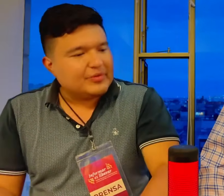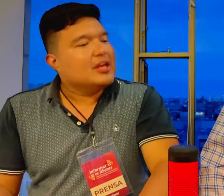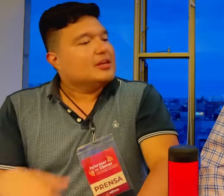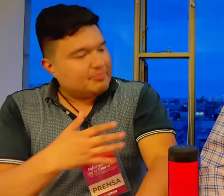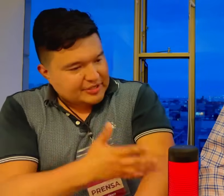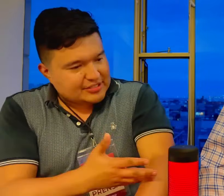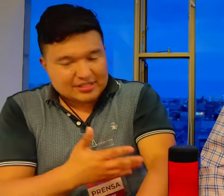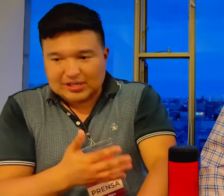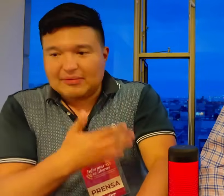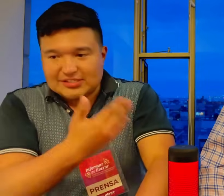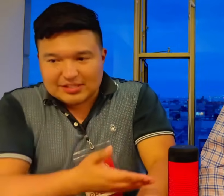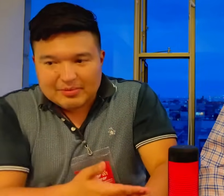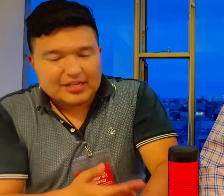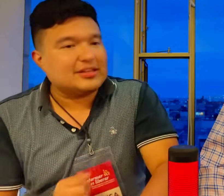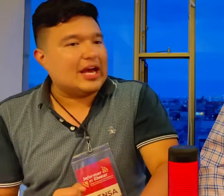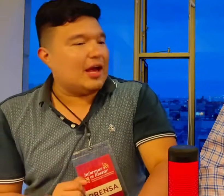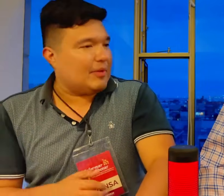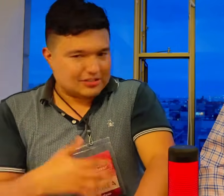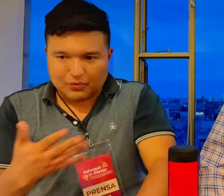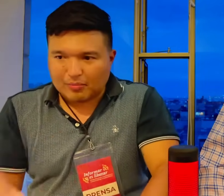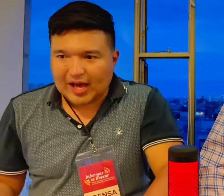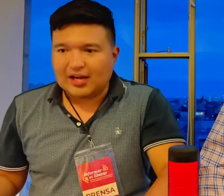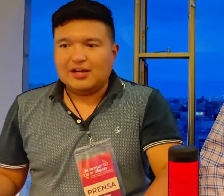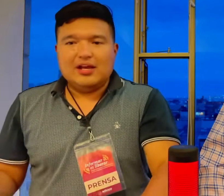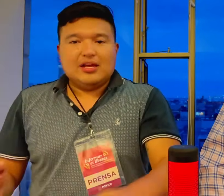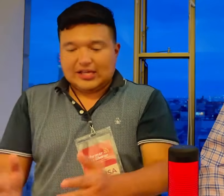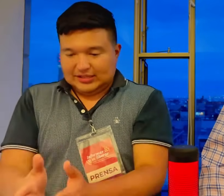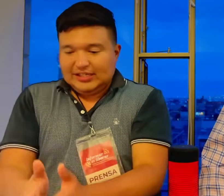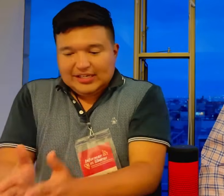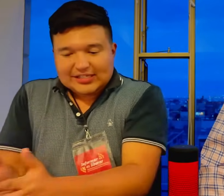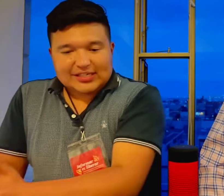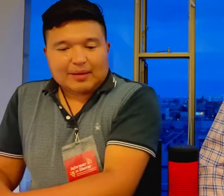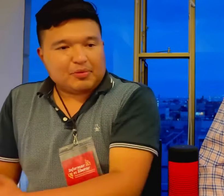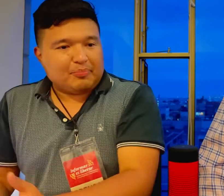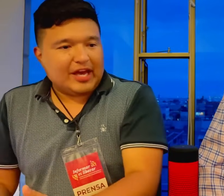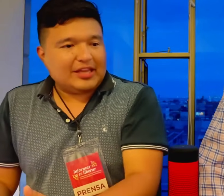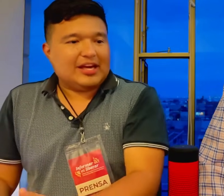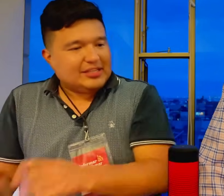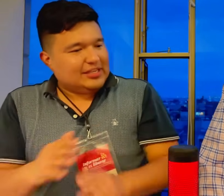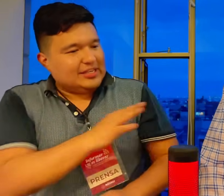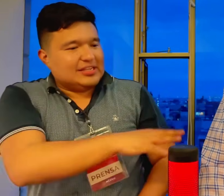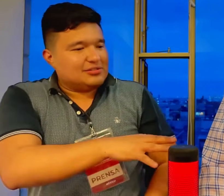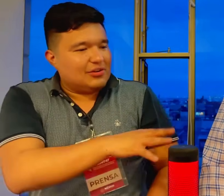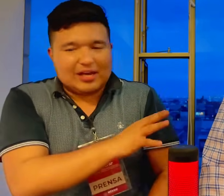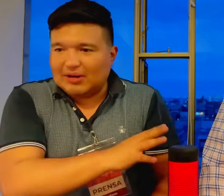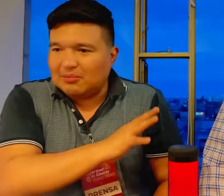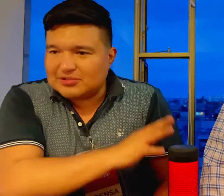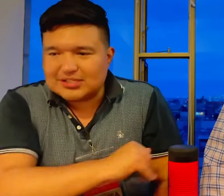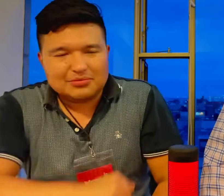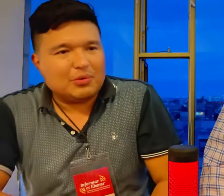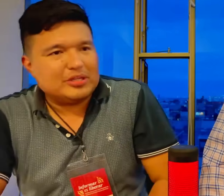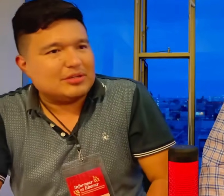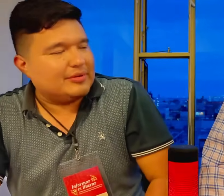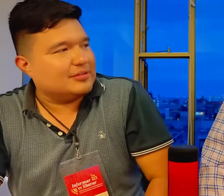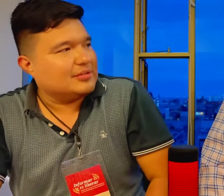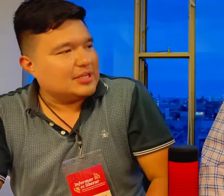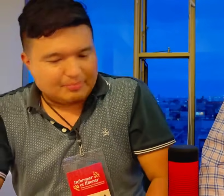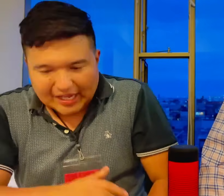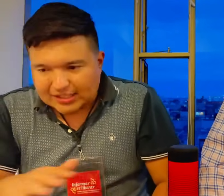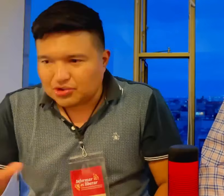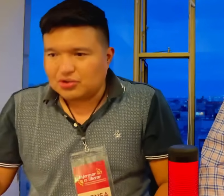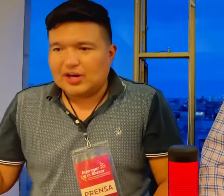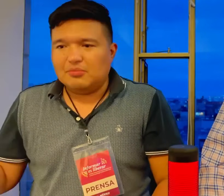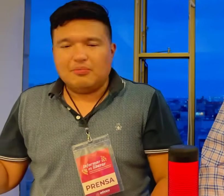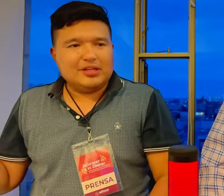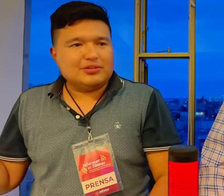llegada. La vestimenta más formal, que tiene que ser apropiada. Y eso es lo que hablamos hace un momento, Alvin.